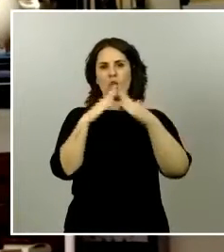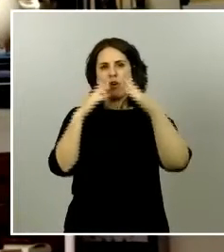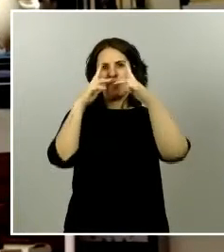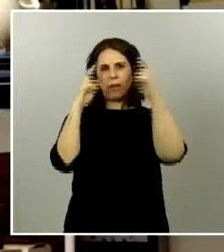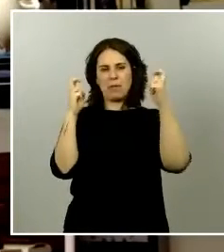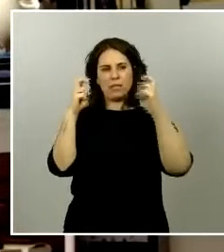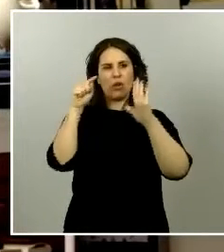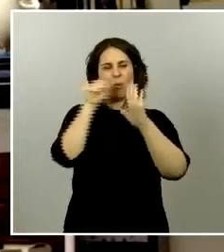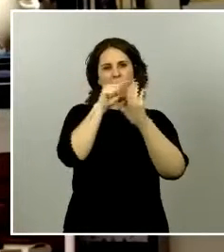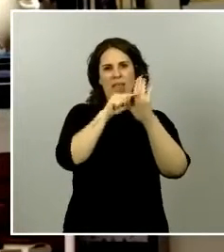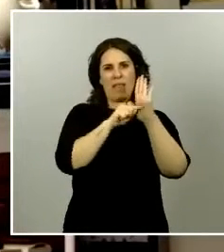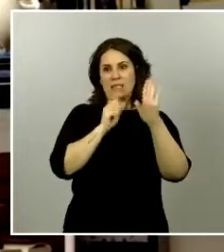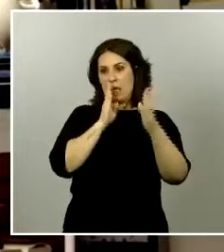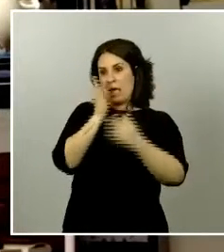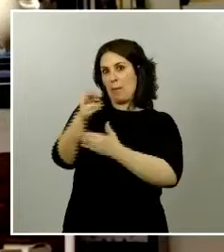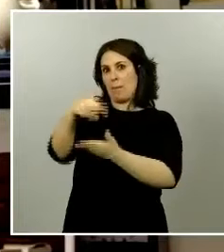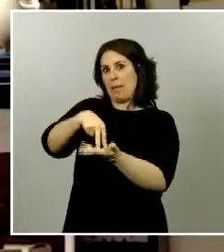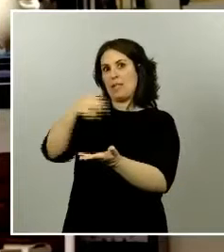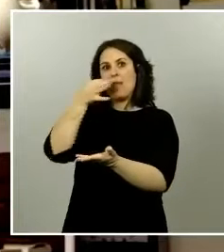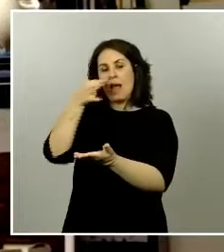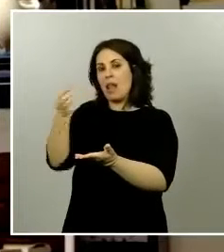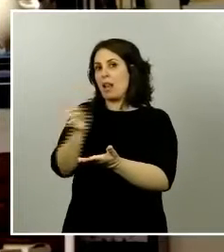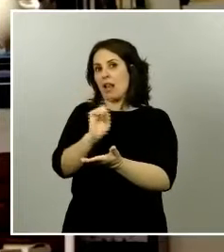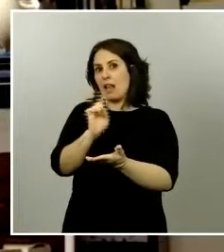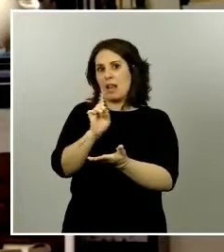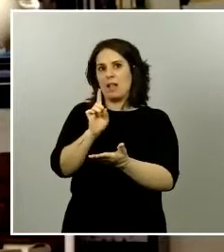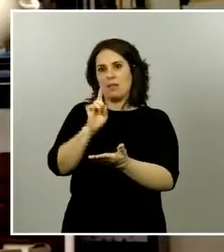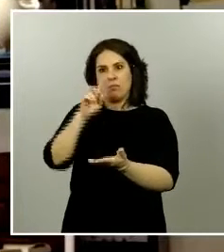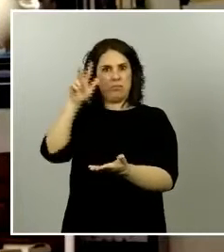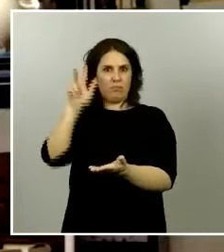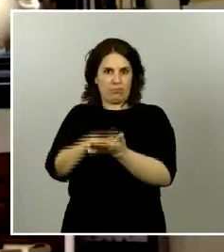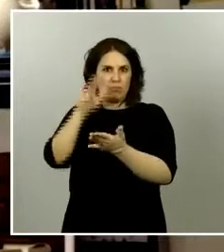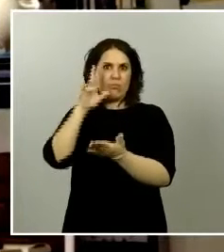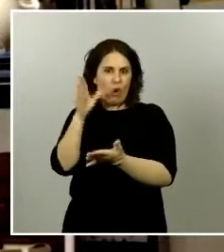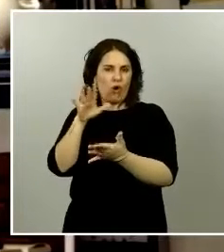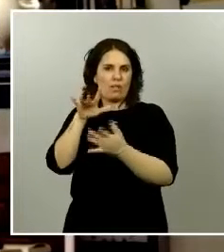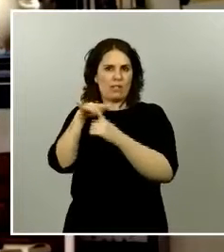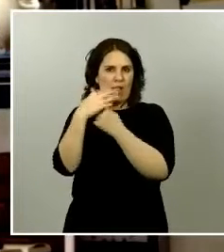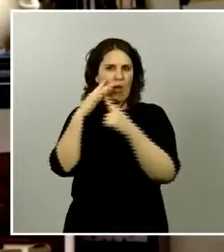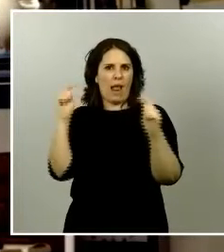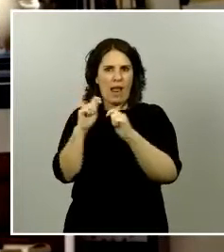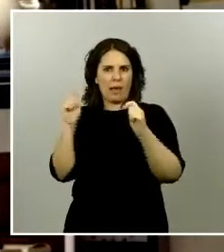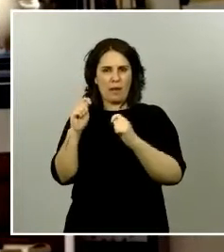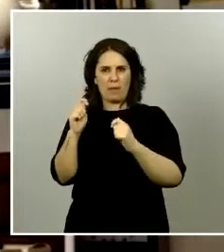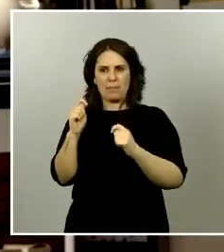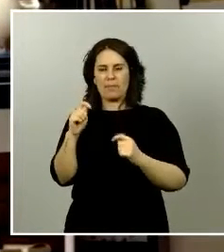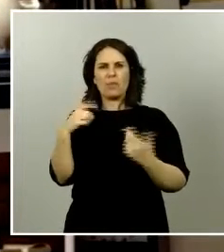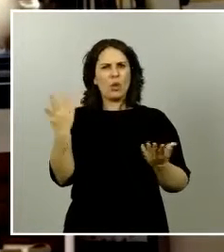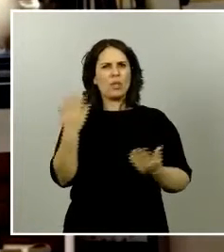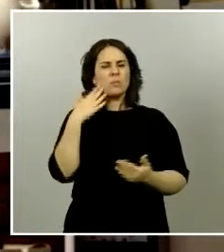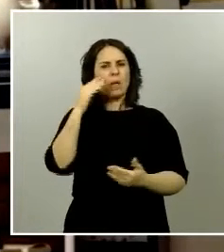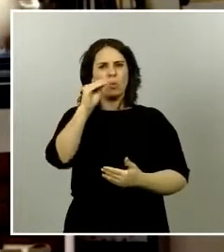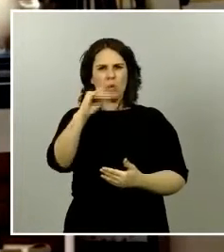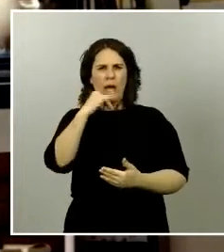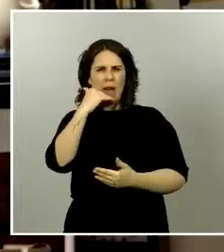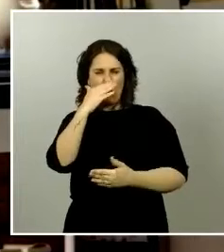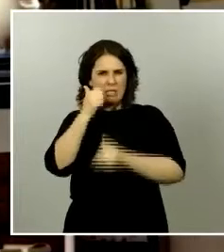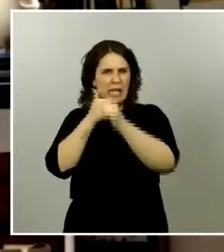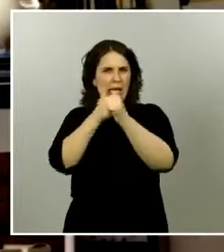de las autonomías, pero bueno, el confinamiento y las medidas de no acudir a clases presenciales son medidas del decreto de